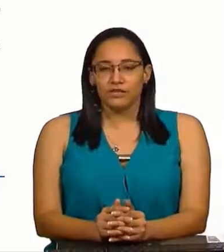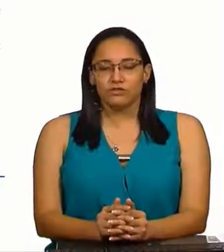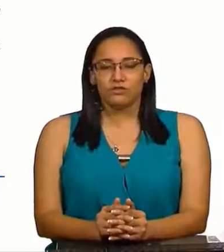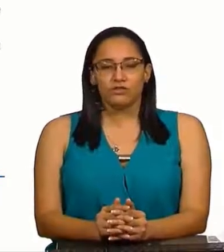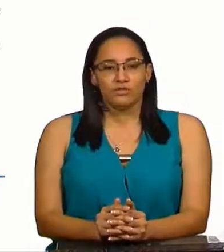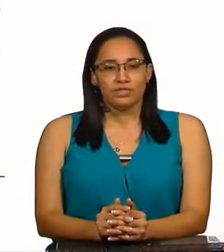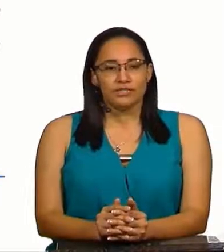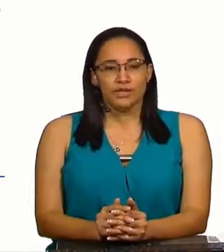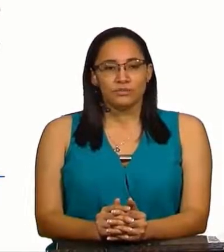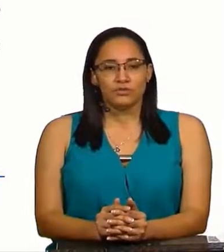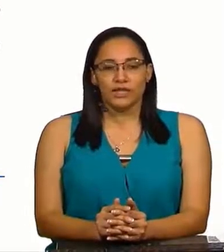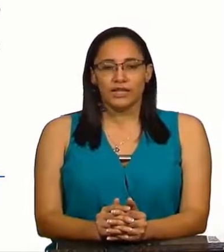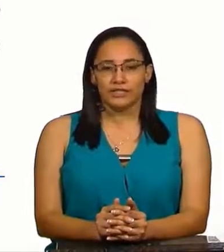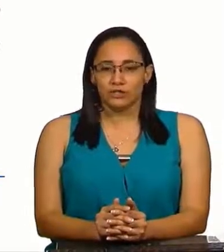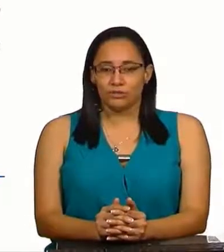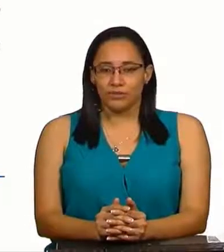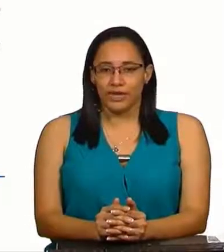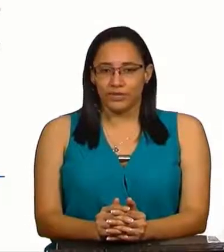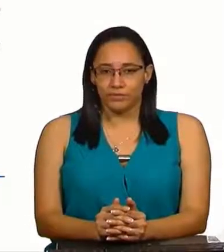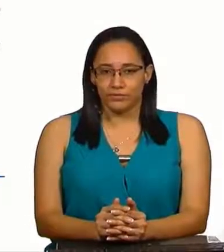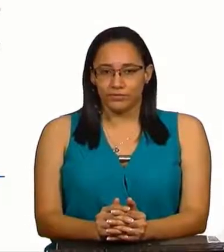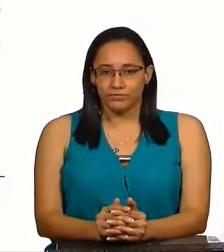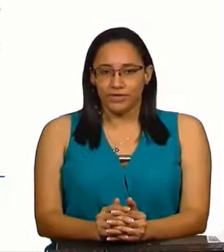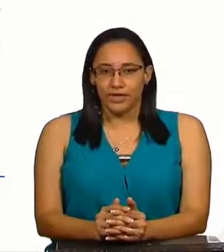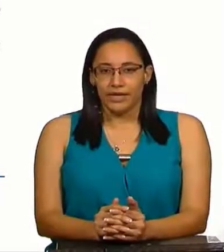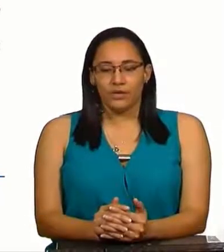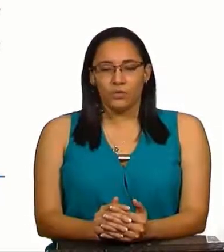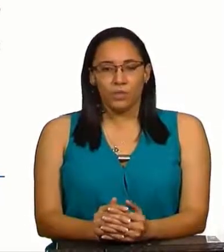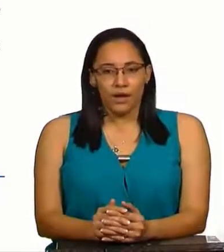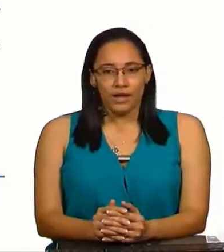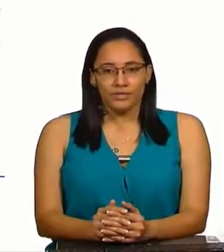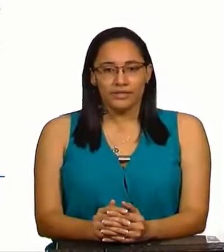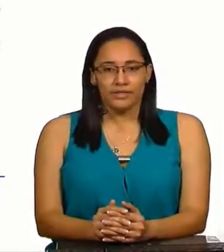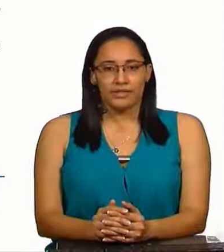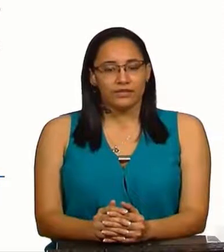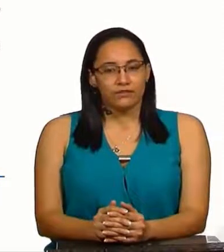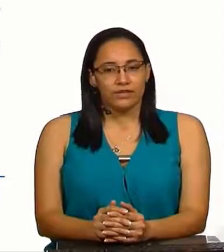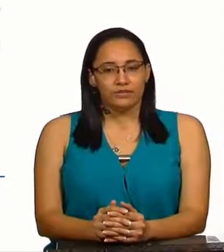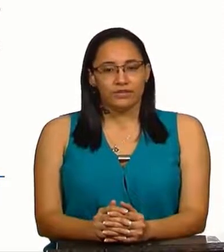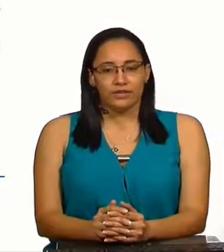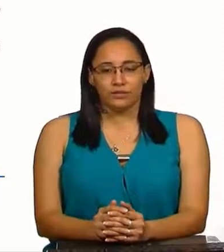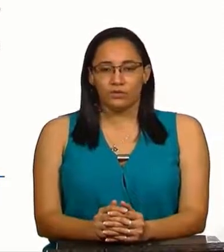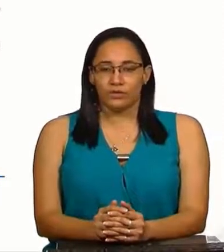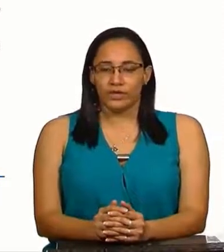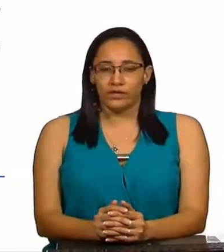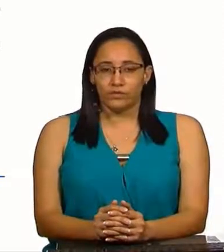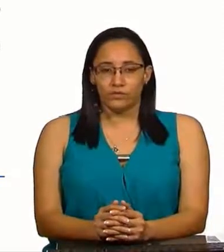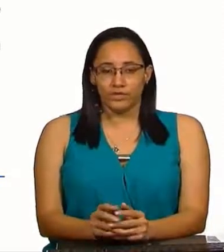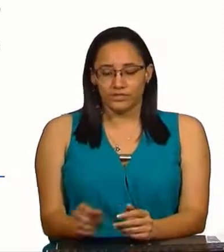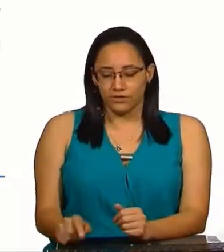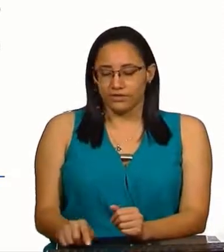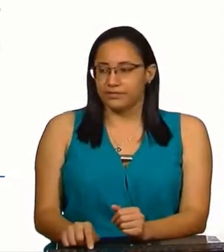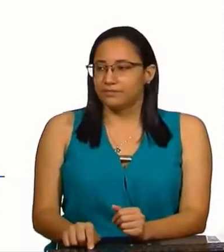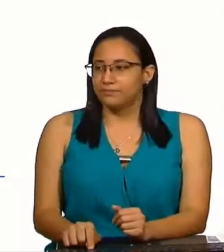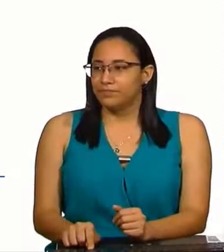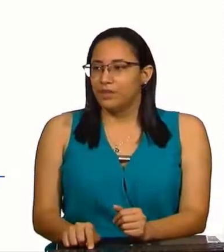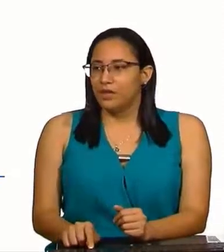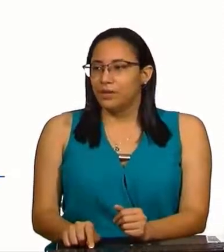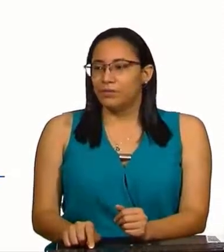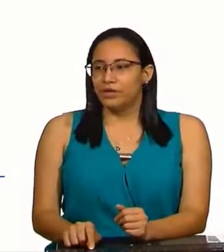posible, nosotros utilizamos to be able, el cual tiene diferentes